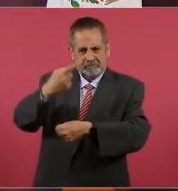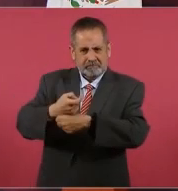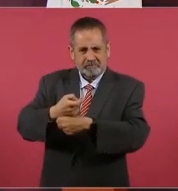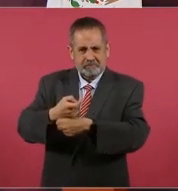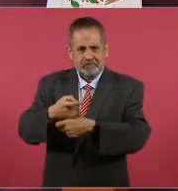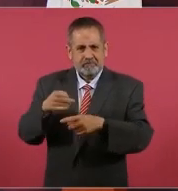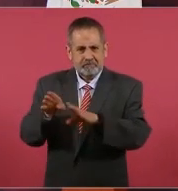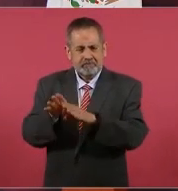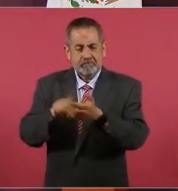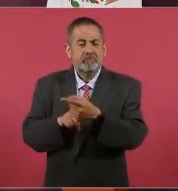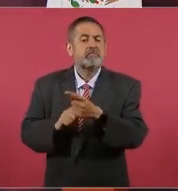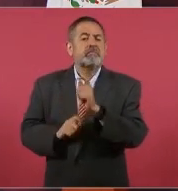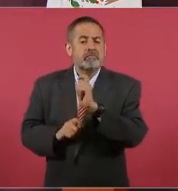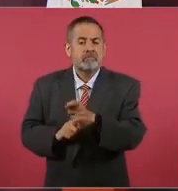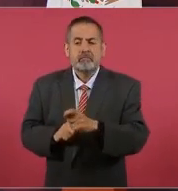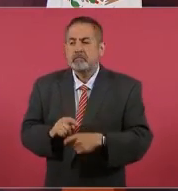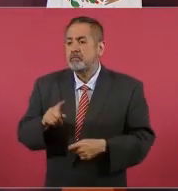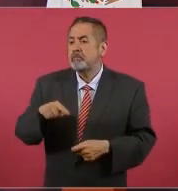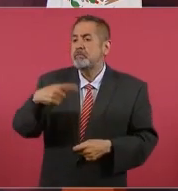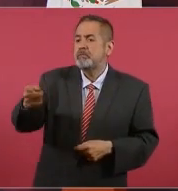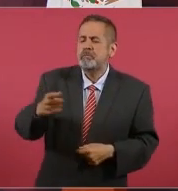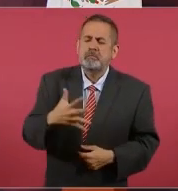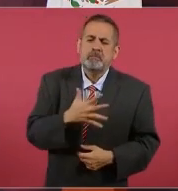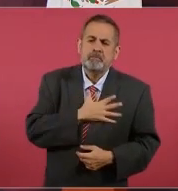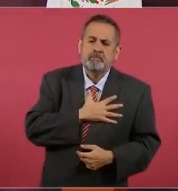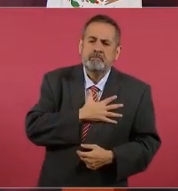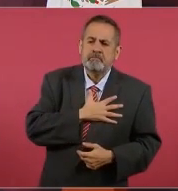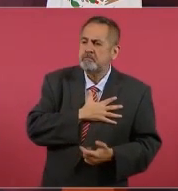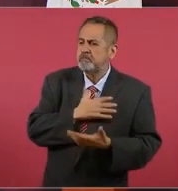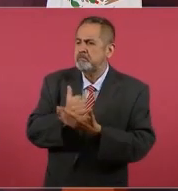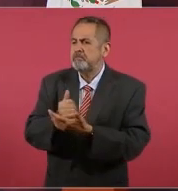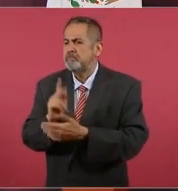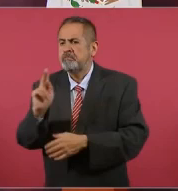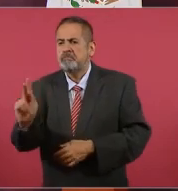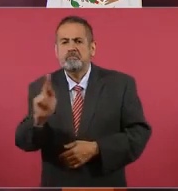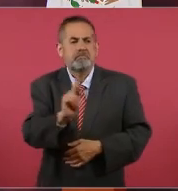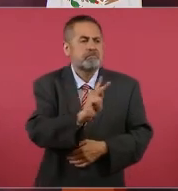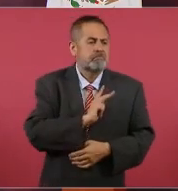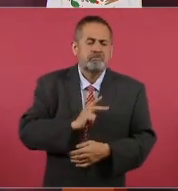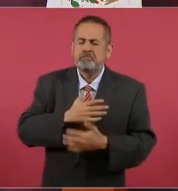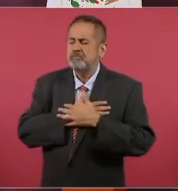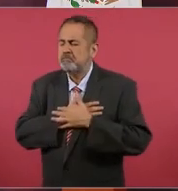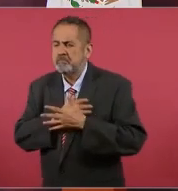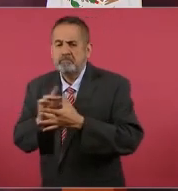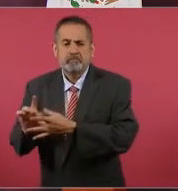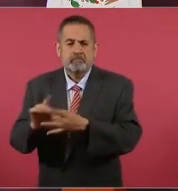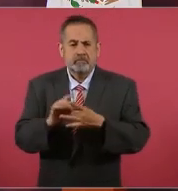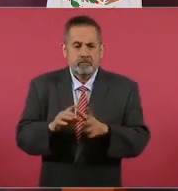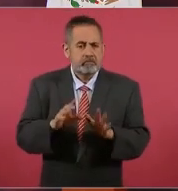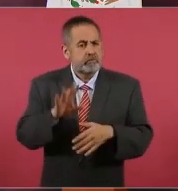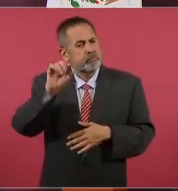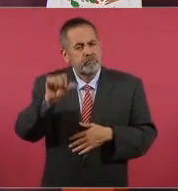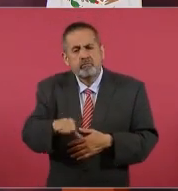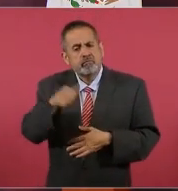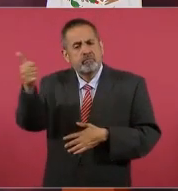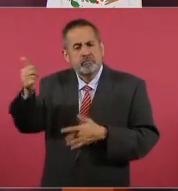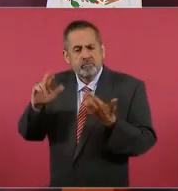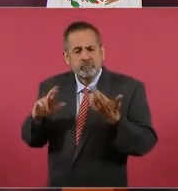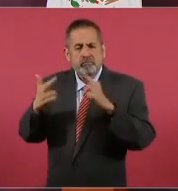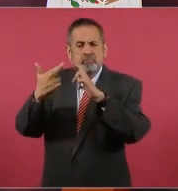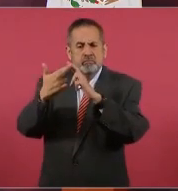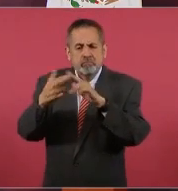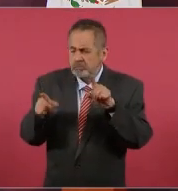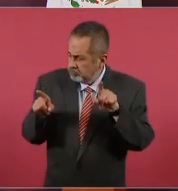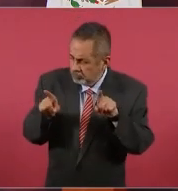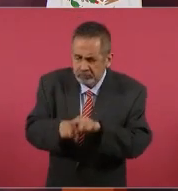el amor al prójimo, pero también otras religiones.